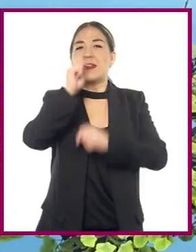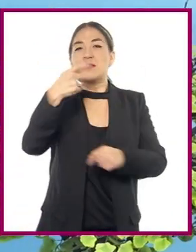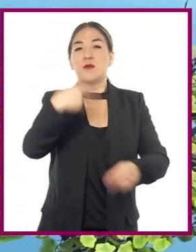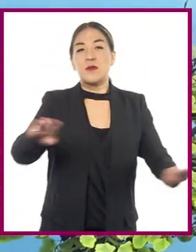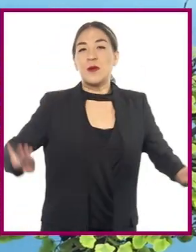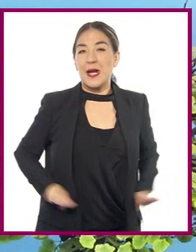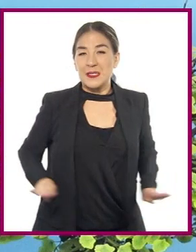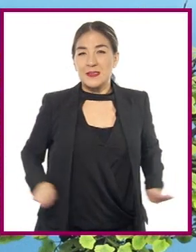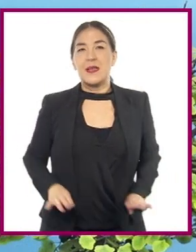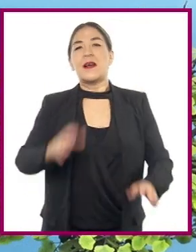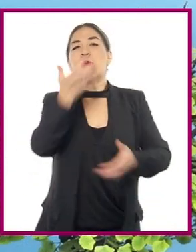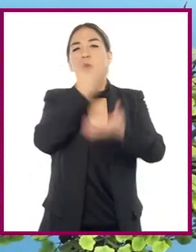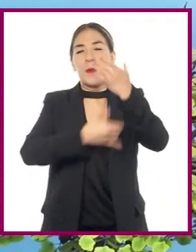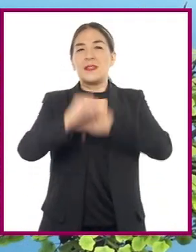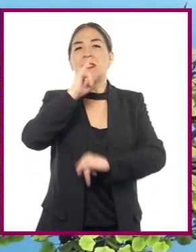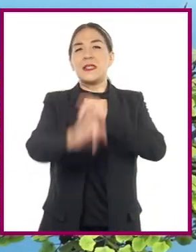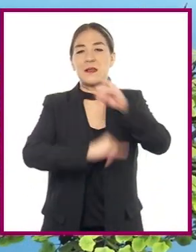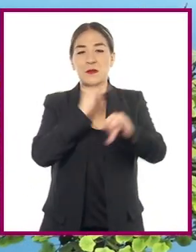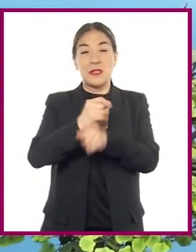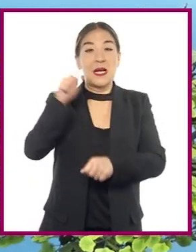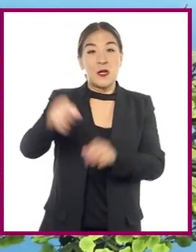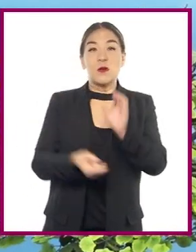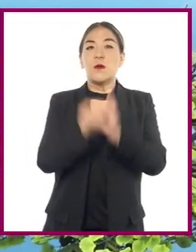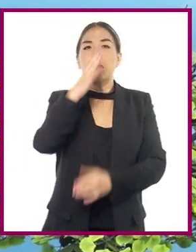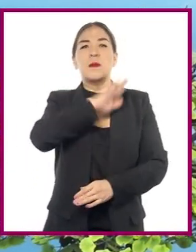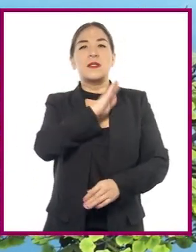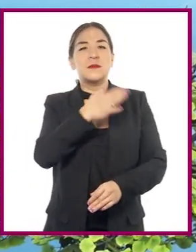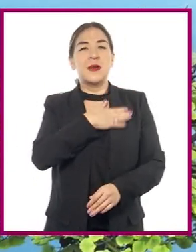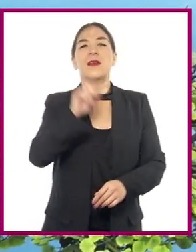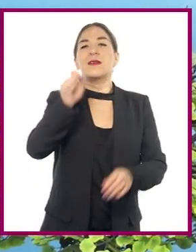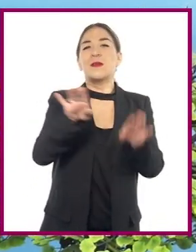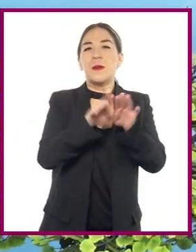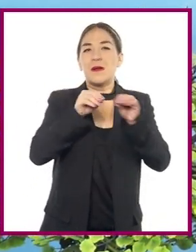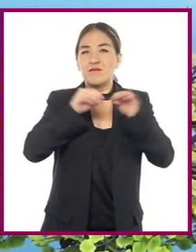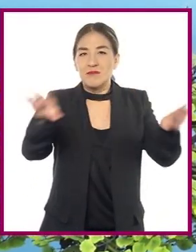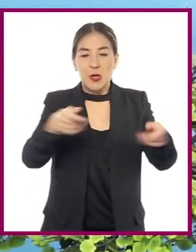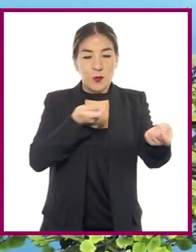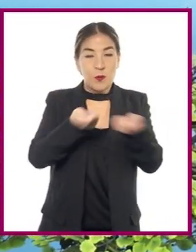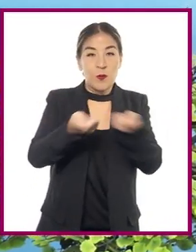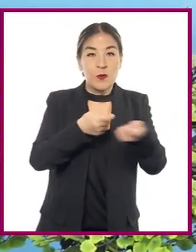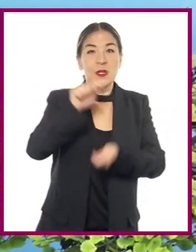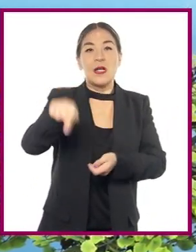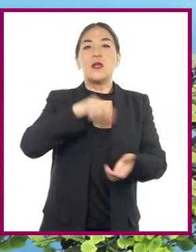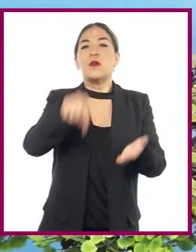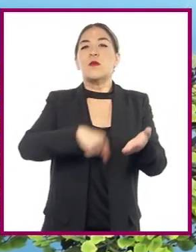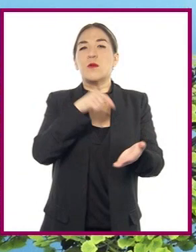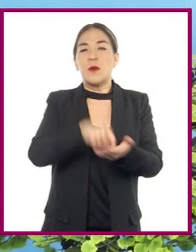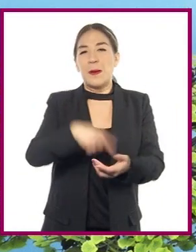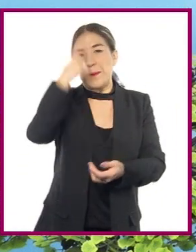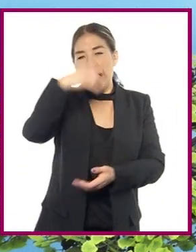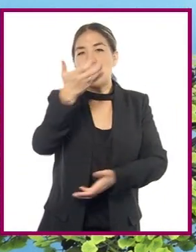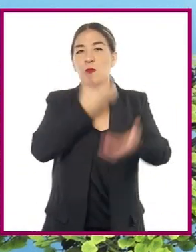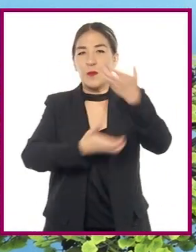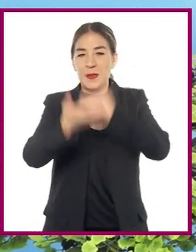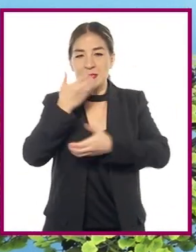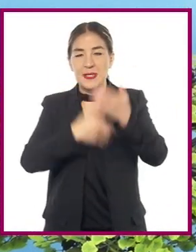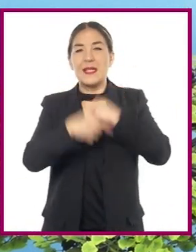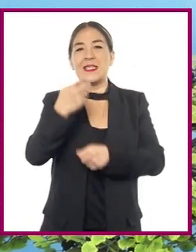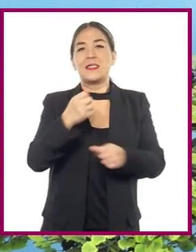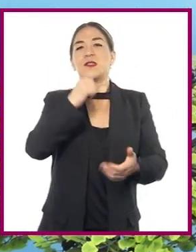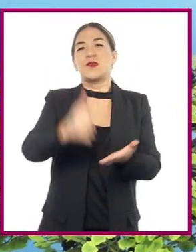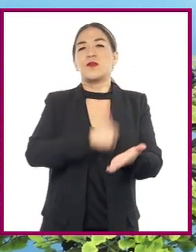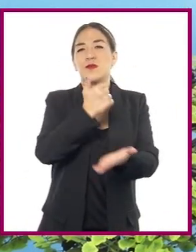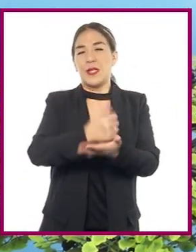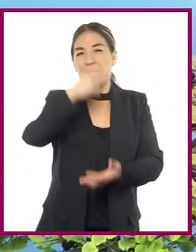comercio internacional en Nueva España era monopolizada o controlada por el Consulado de Comerciantes de la Ciudad